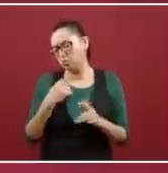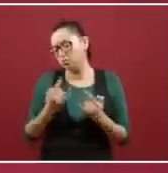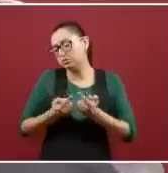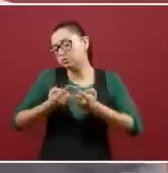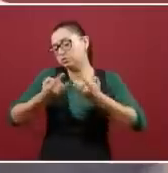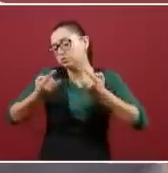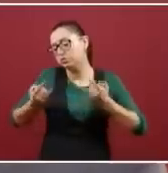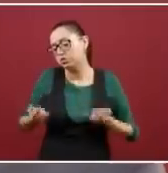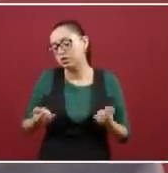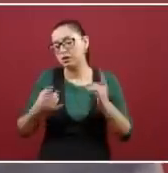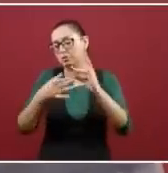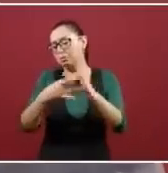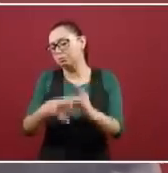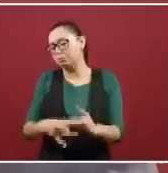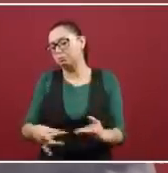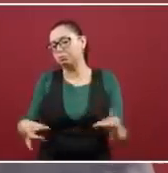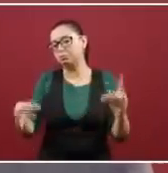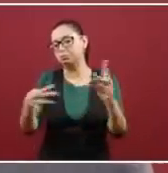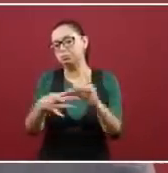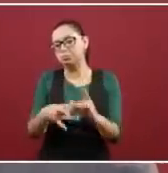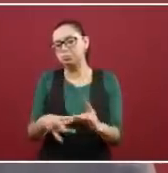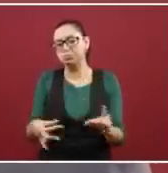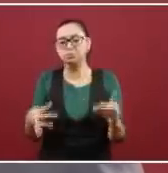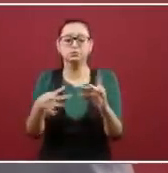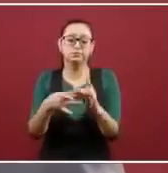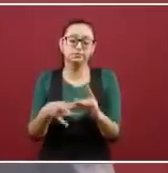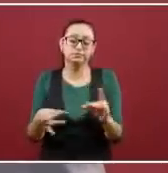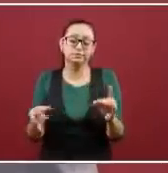es describir, como se dice ahora,